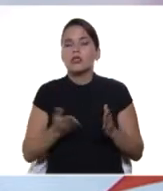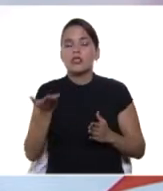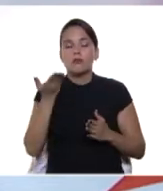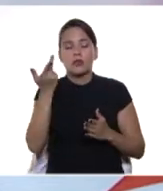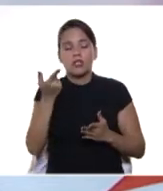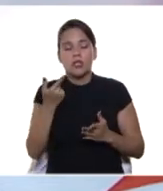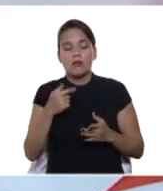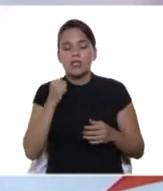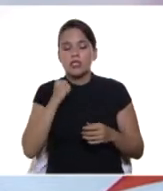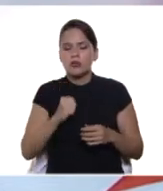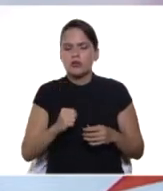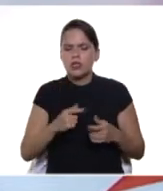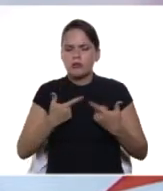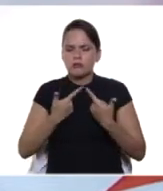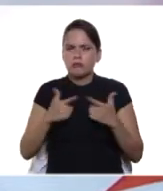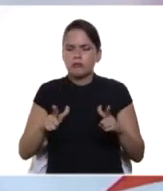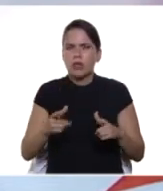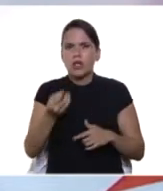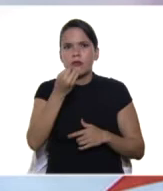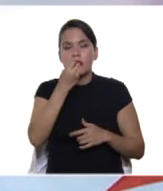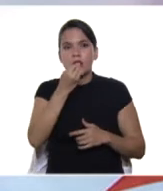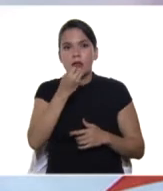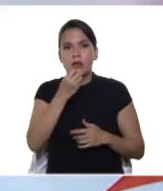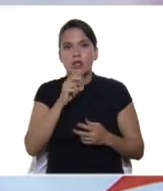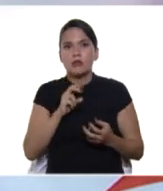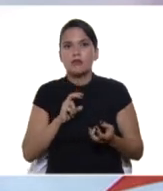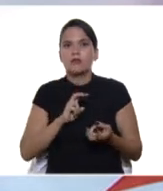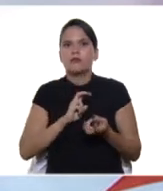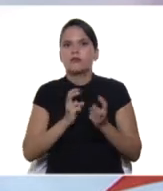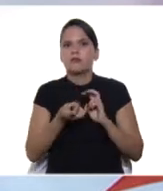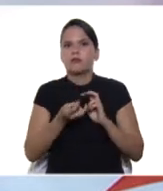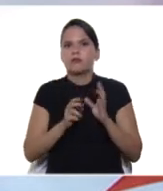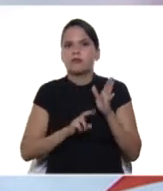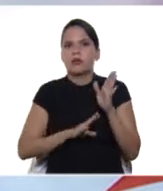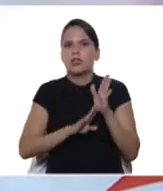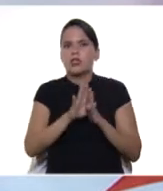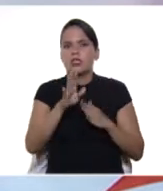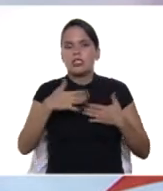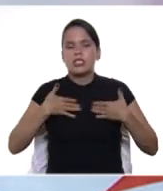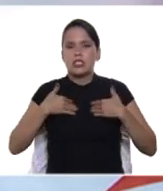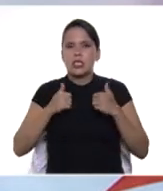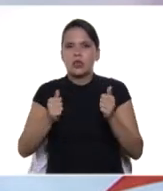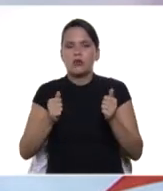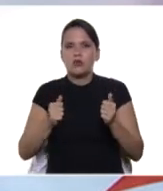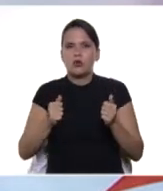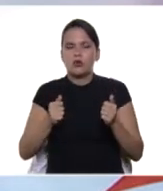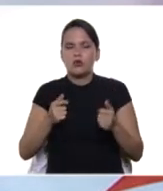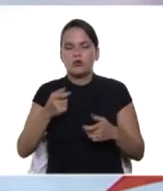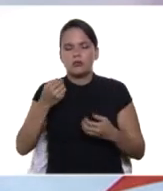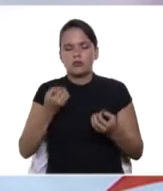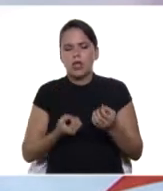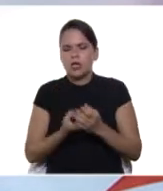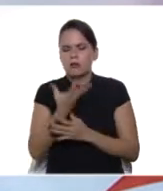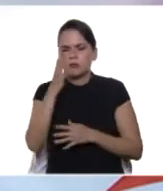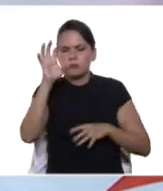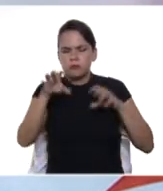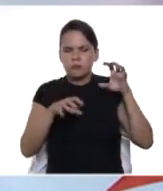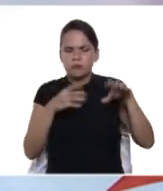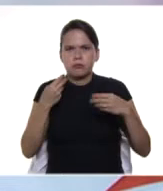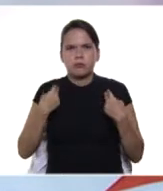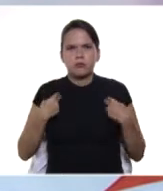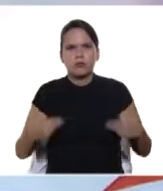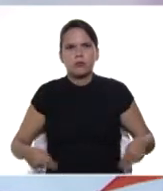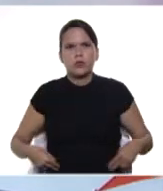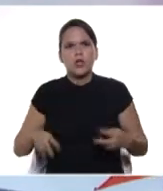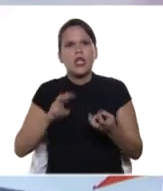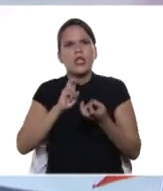soberanía alimentaria, y el tema generador, salud de los seres vivos. Vamos a continuar con los referentes